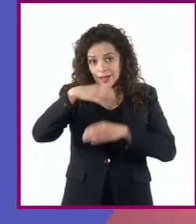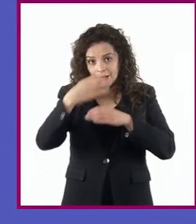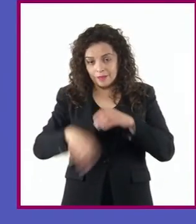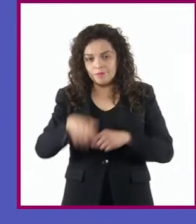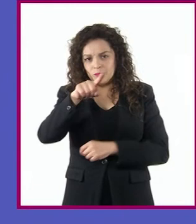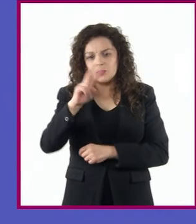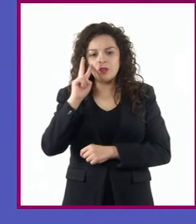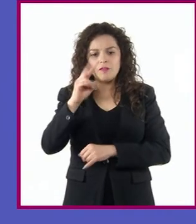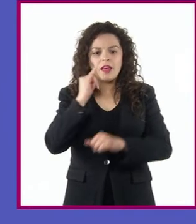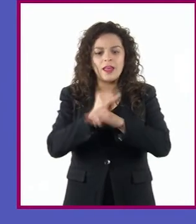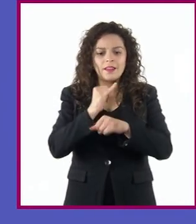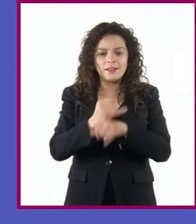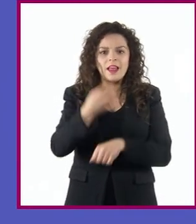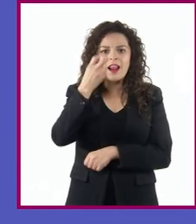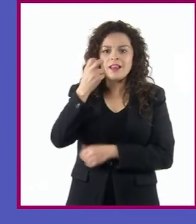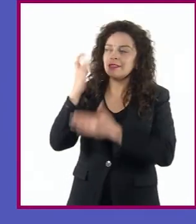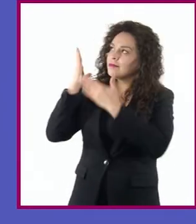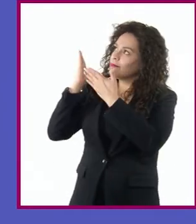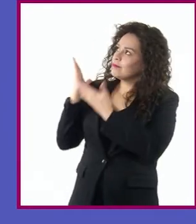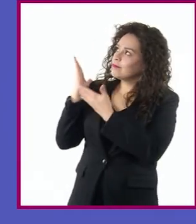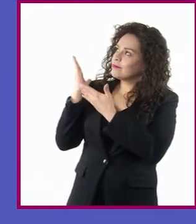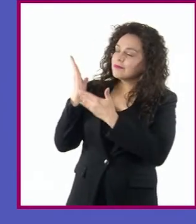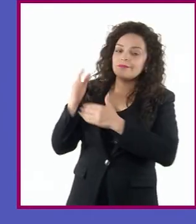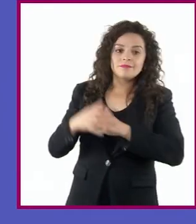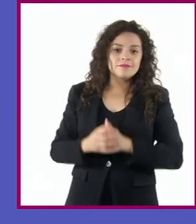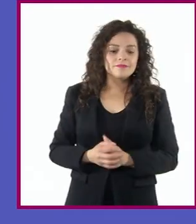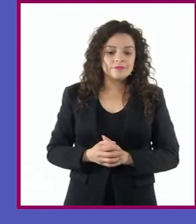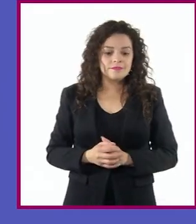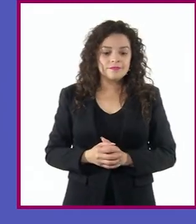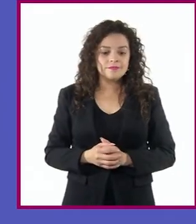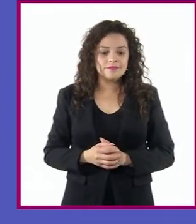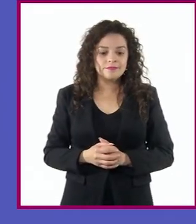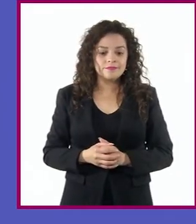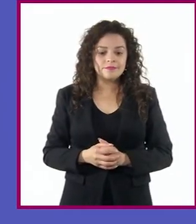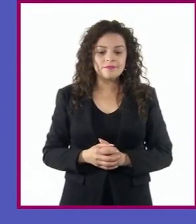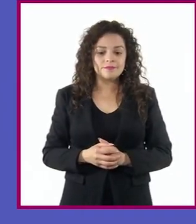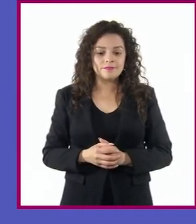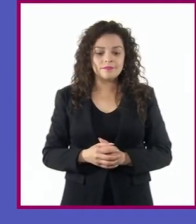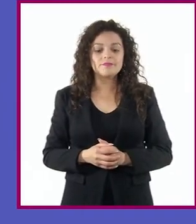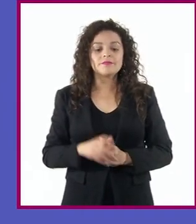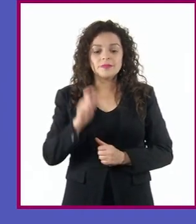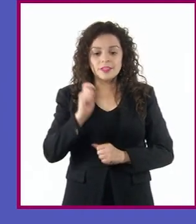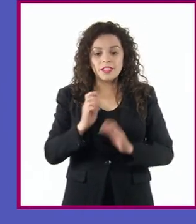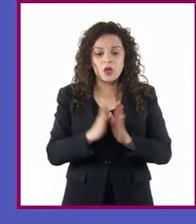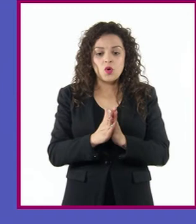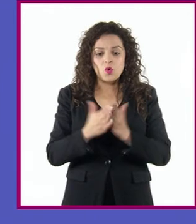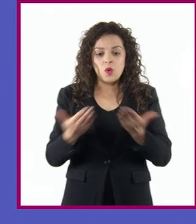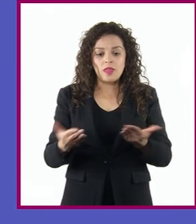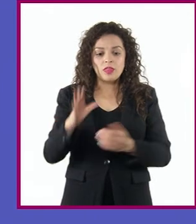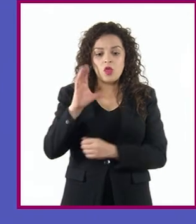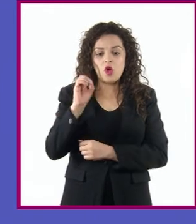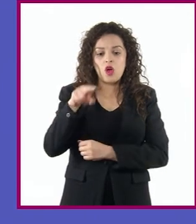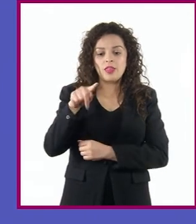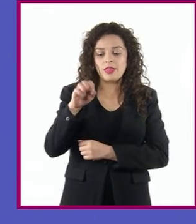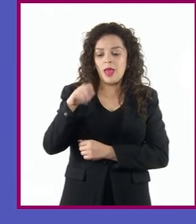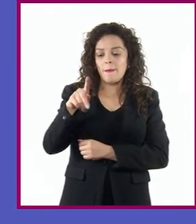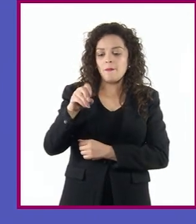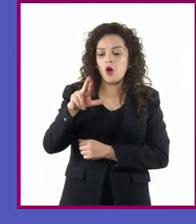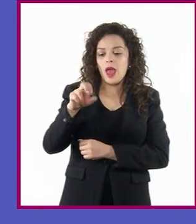Mesa Chica de Ángel de Campo, incluido en el volumen Cuento Contemporáneo.